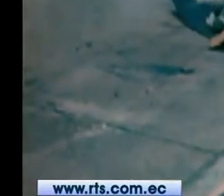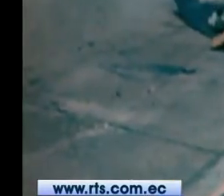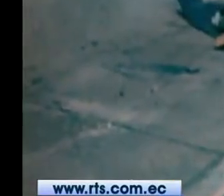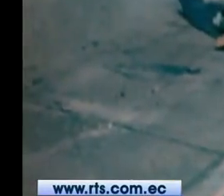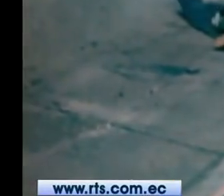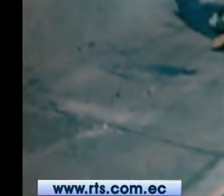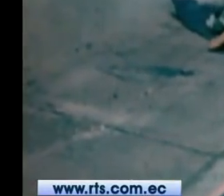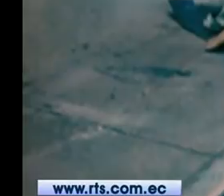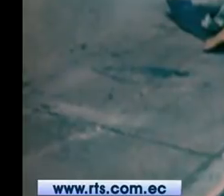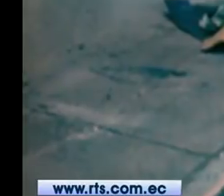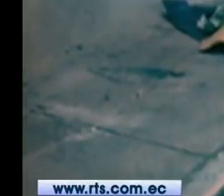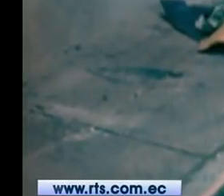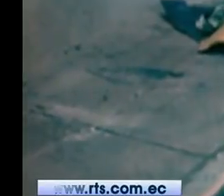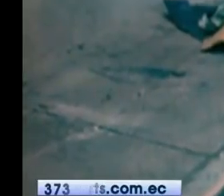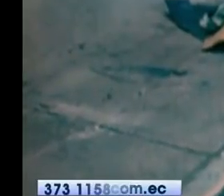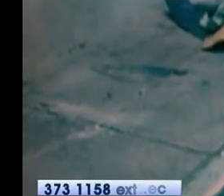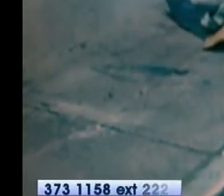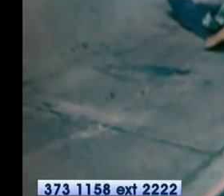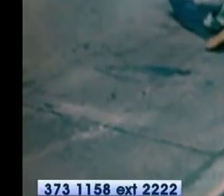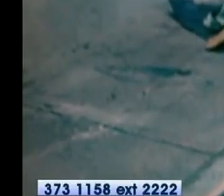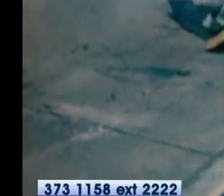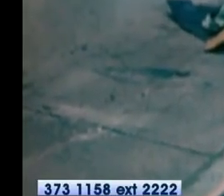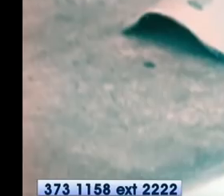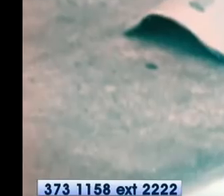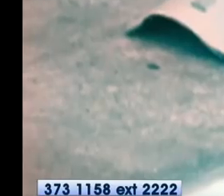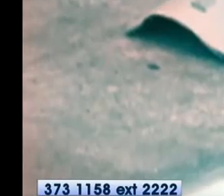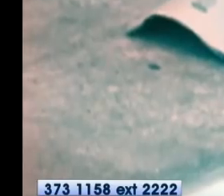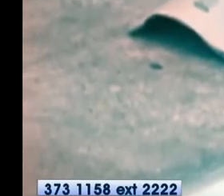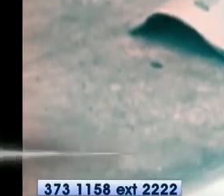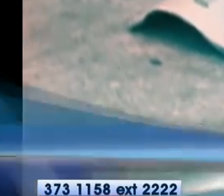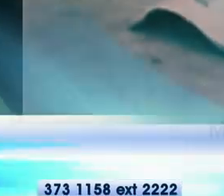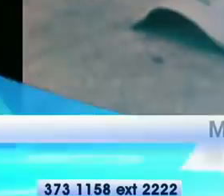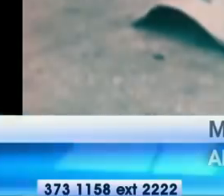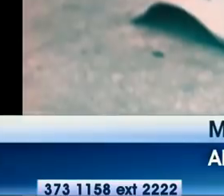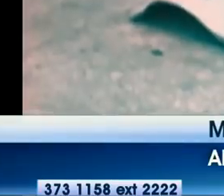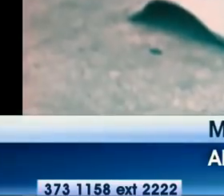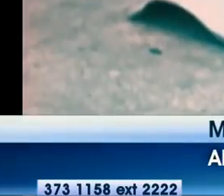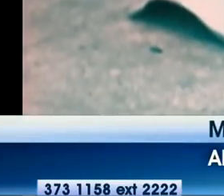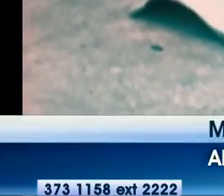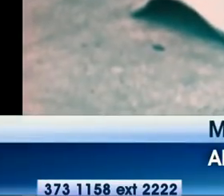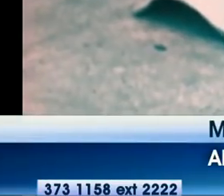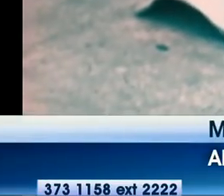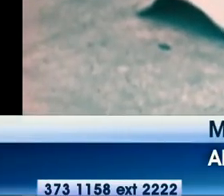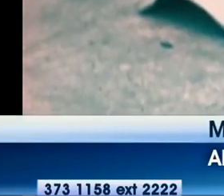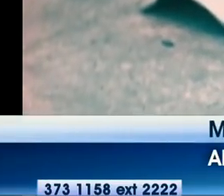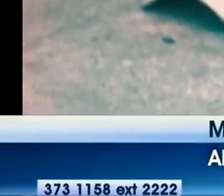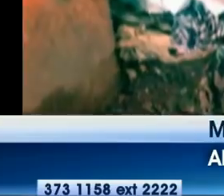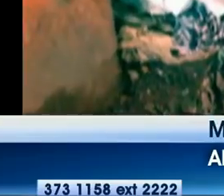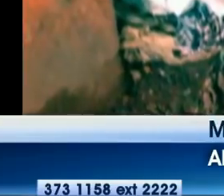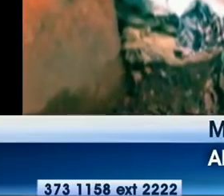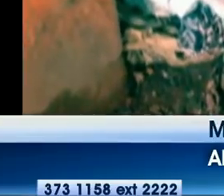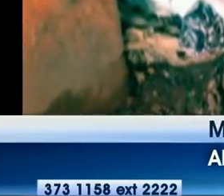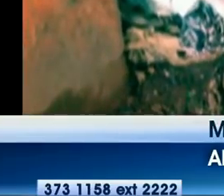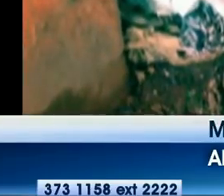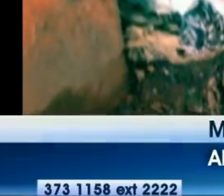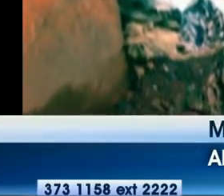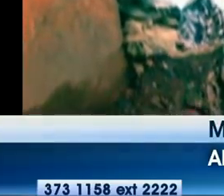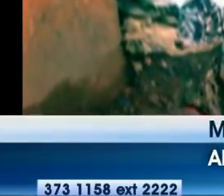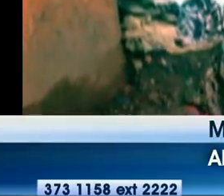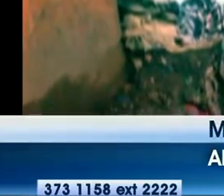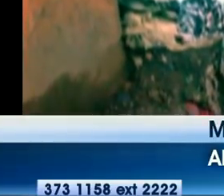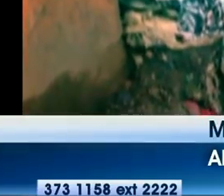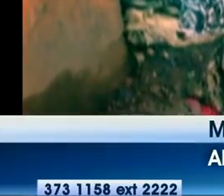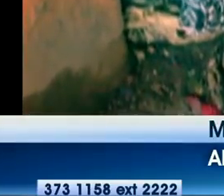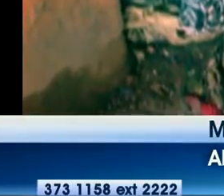Durante la mañana, pero con algunos dolores en el tórax, y que se arrastraba entre la basura y la ropa que tenía acumulada, donde era su